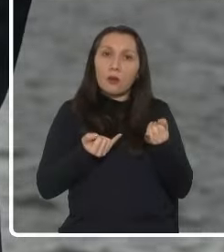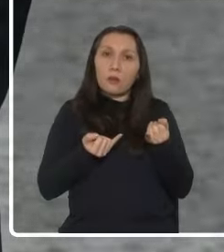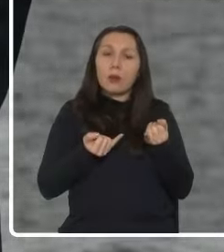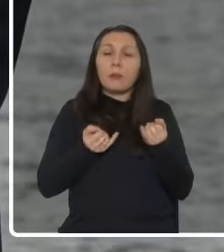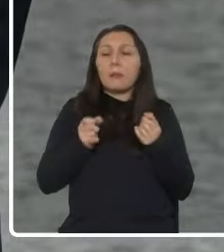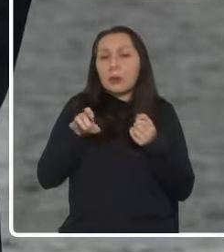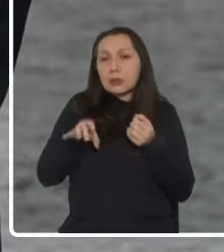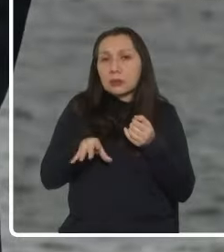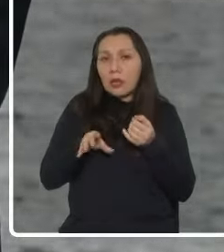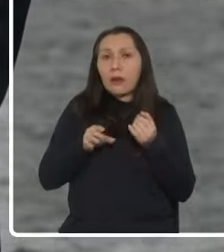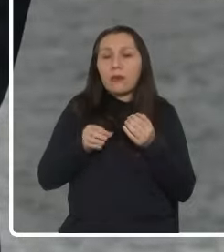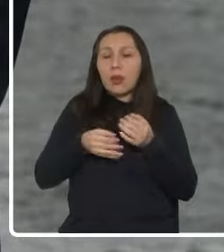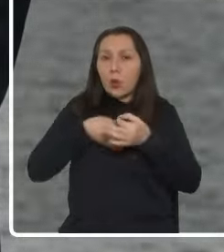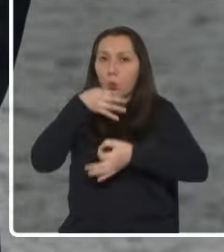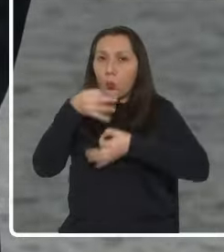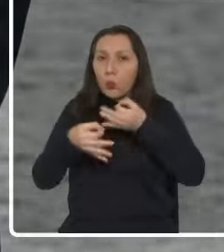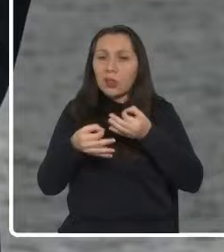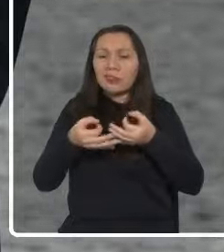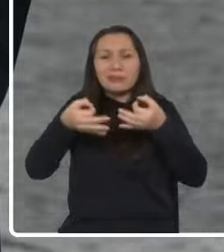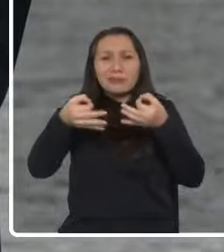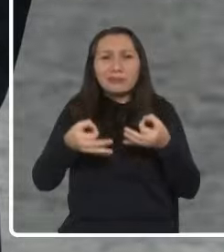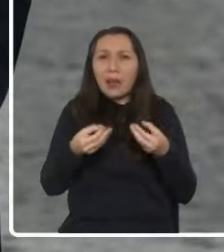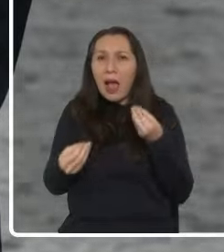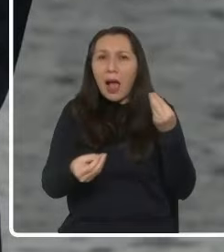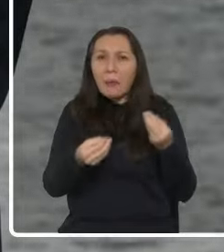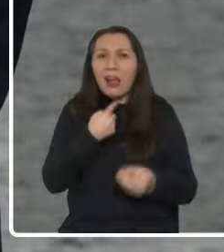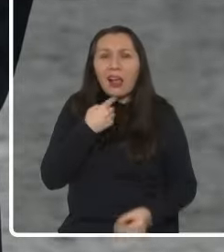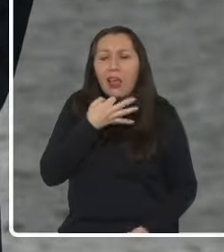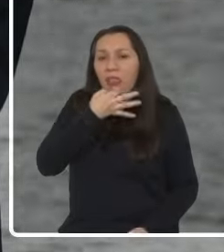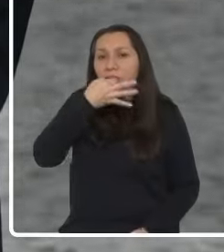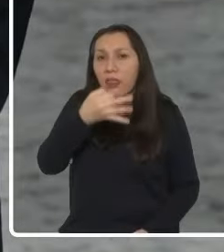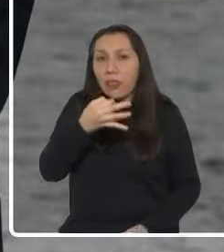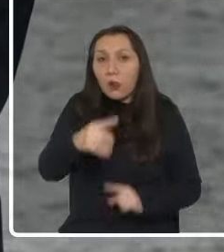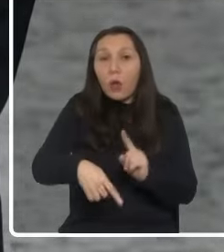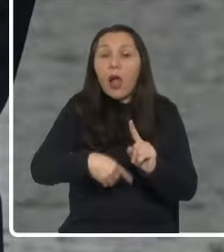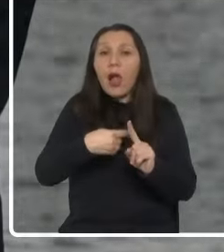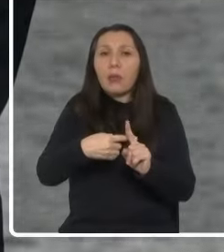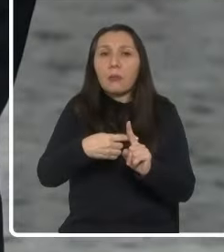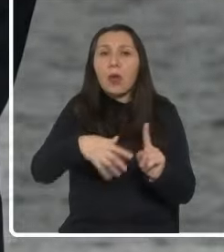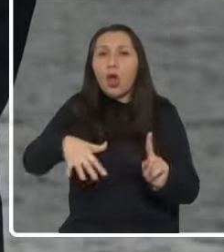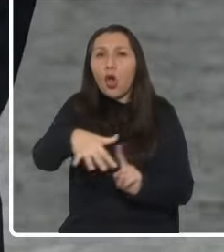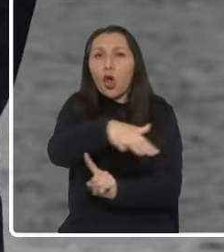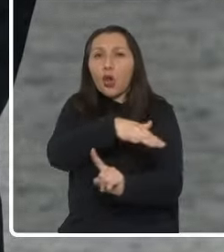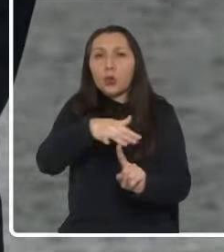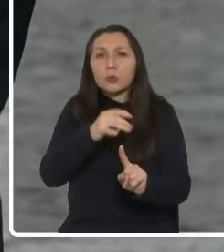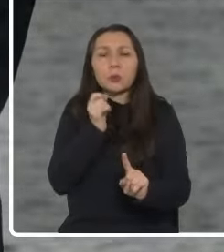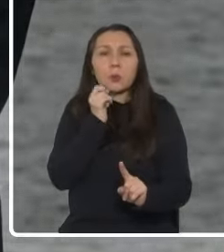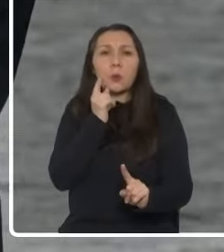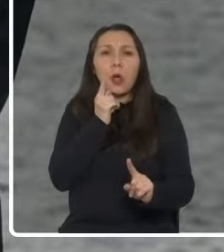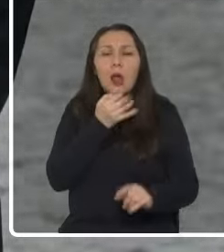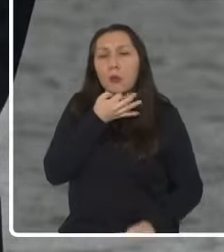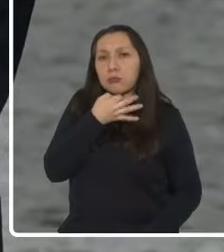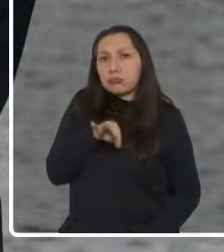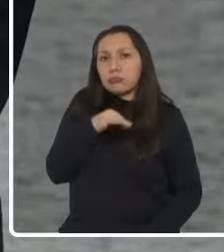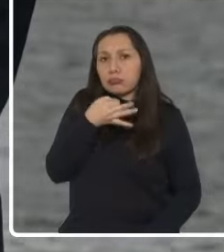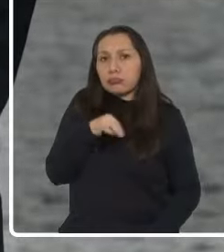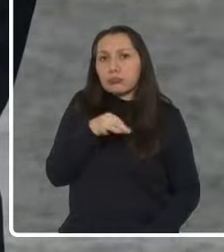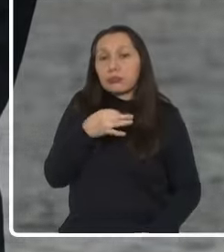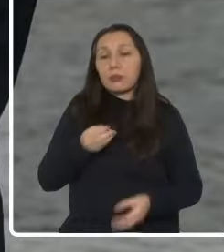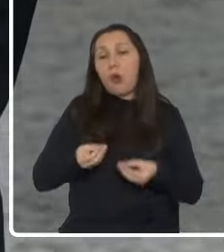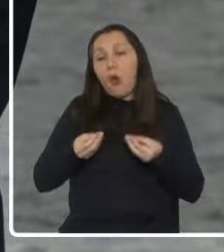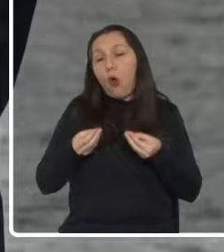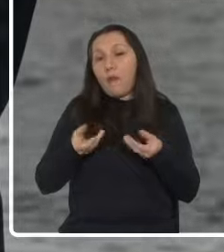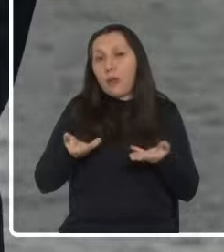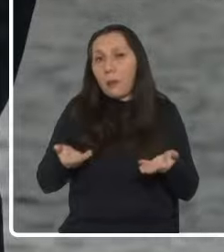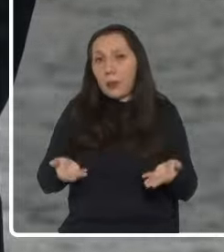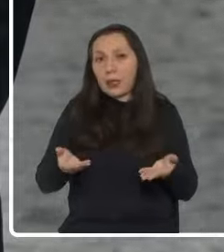dar cuenta de lo que exactamente dijo y además del contexto en el cual lo dijo.